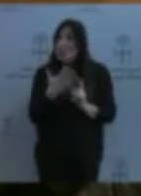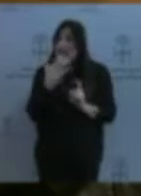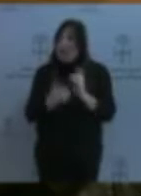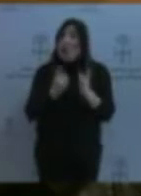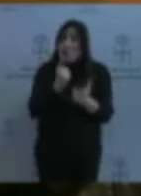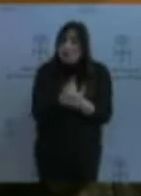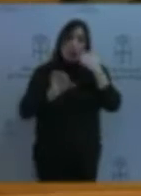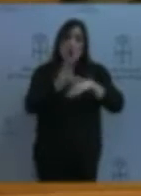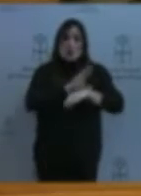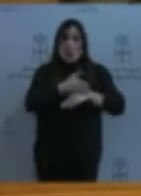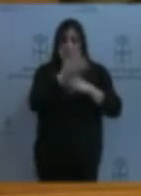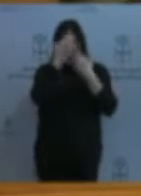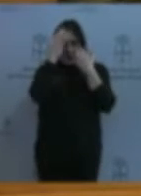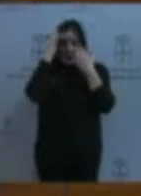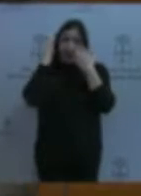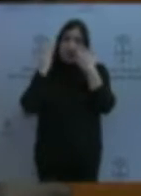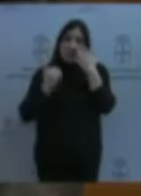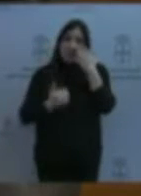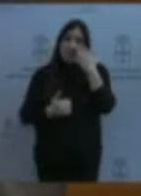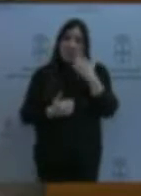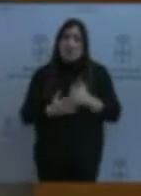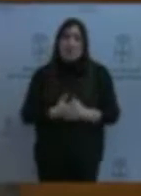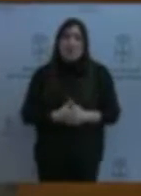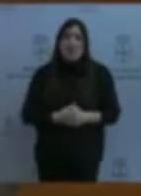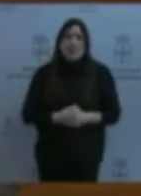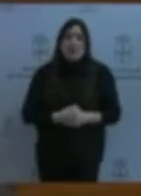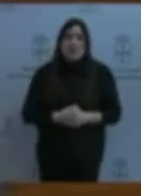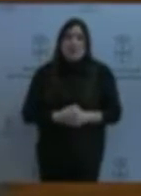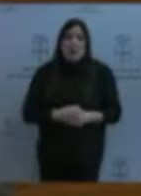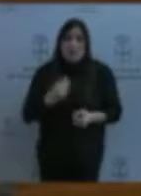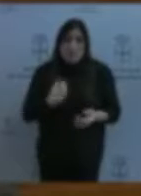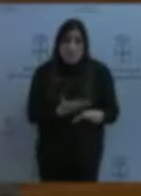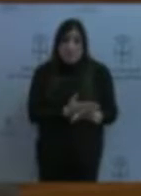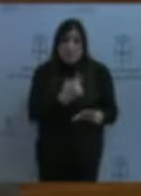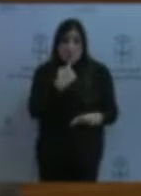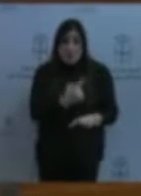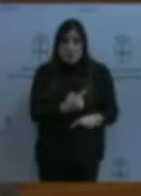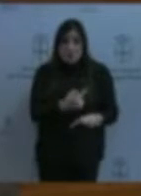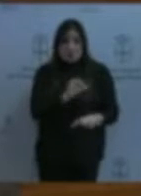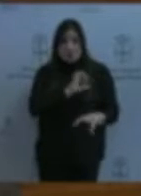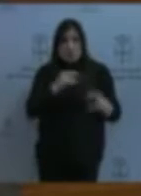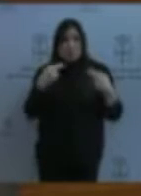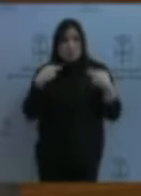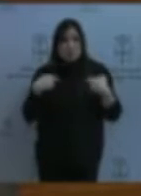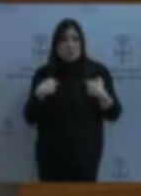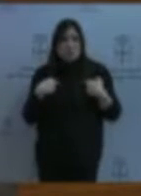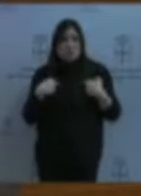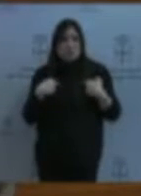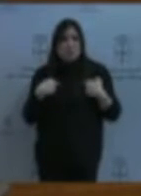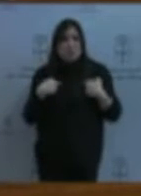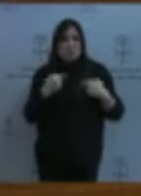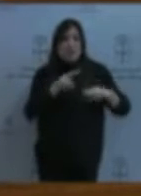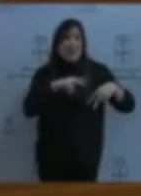asturianas. Como le decía, señor diputado, la respuesta, la valoración que yo tenga que hacer